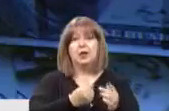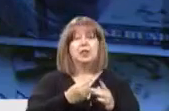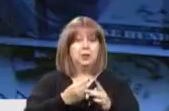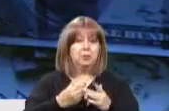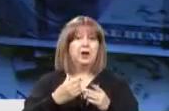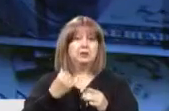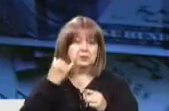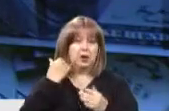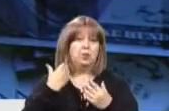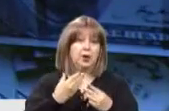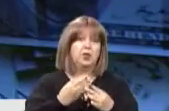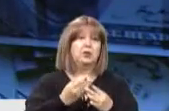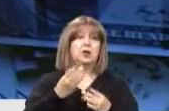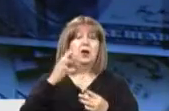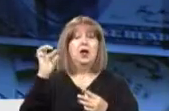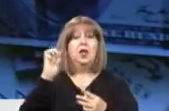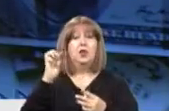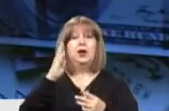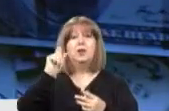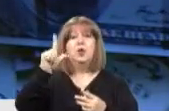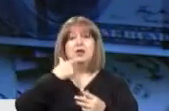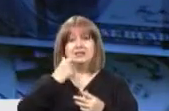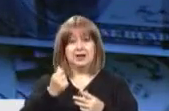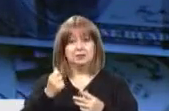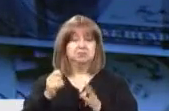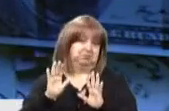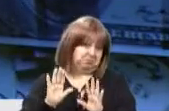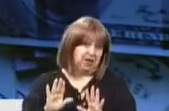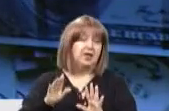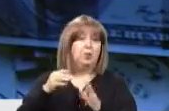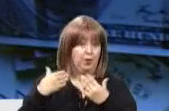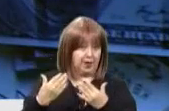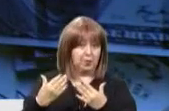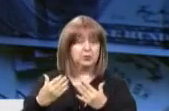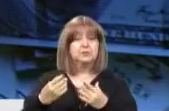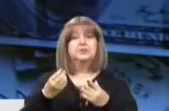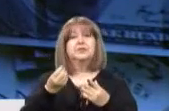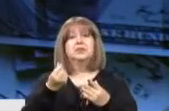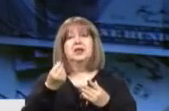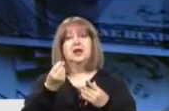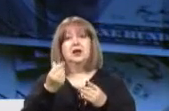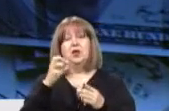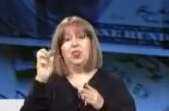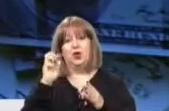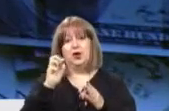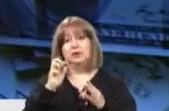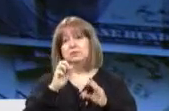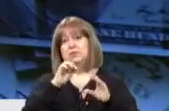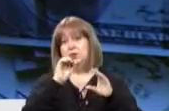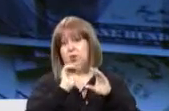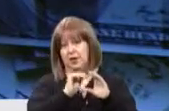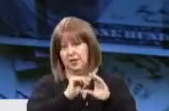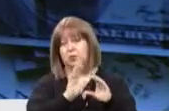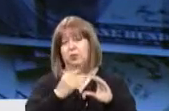sin restricción al dólar bolsa. Entonces, no está mal, digamos, tener activos dolarizados porque pasan estas cosas y siempre es el tema